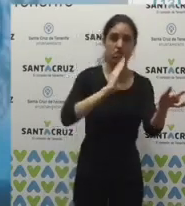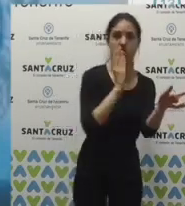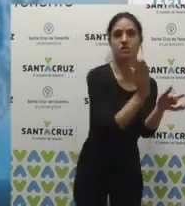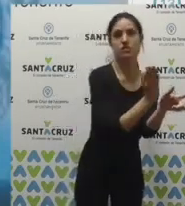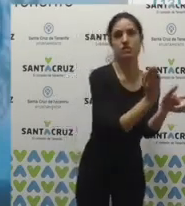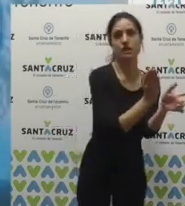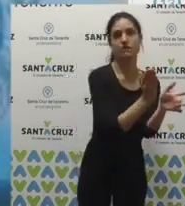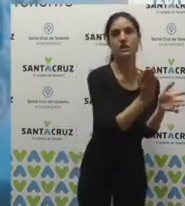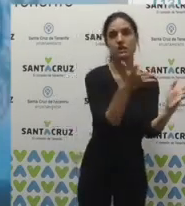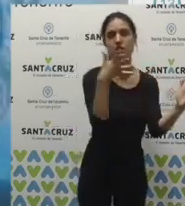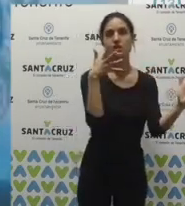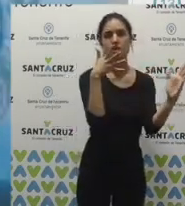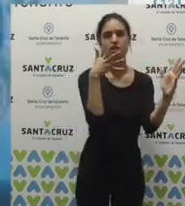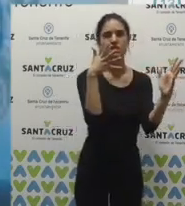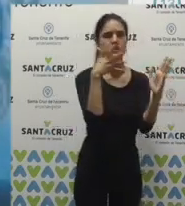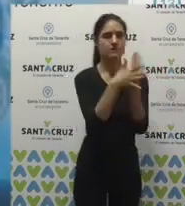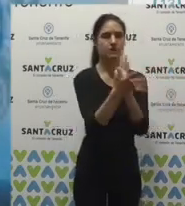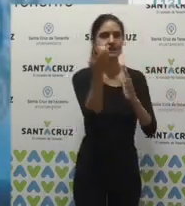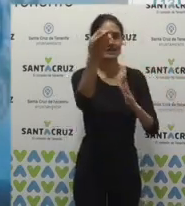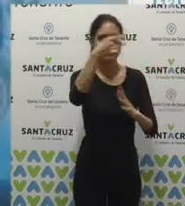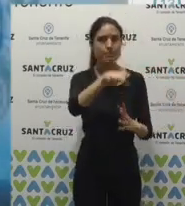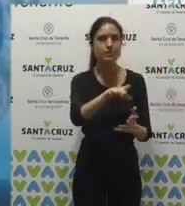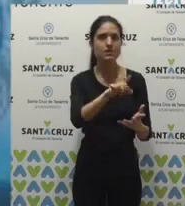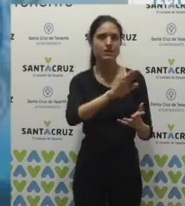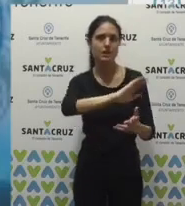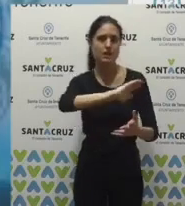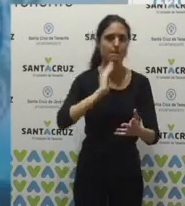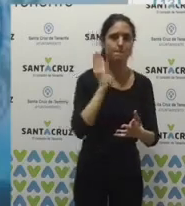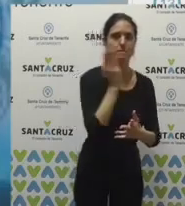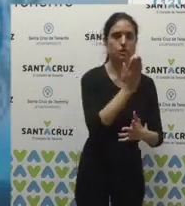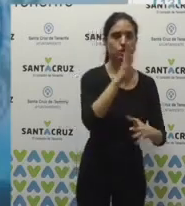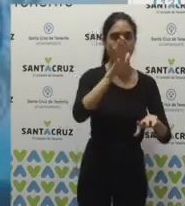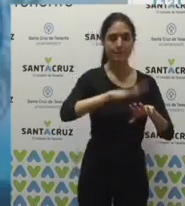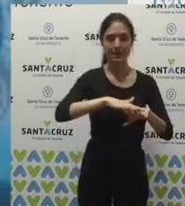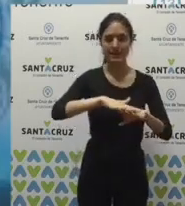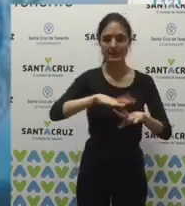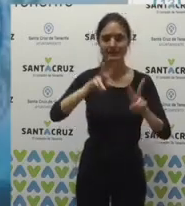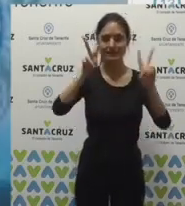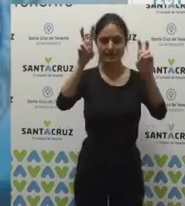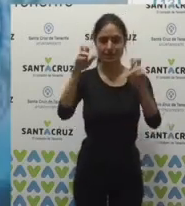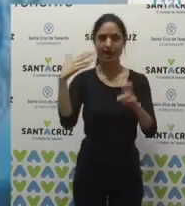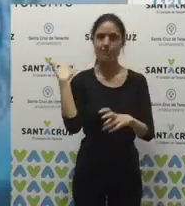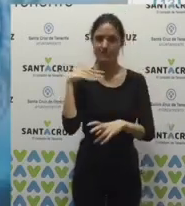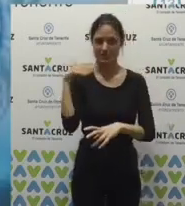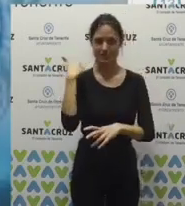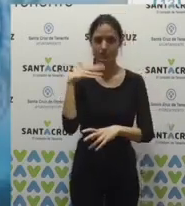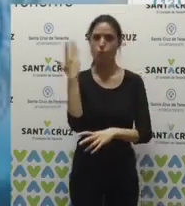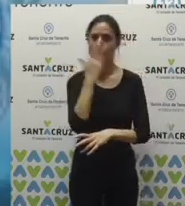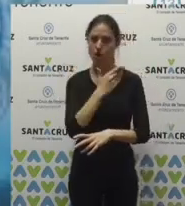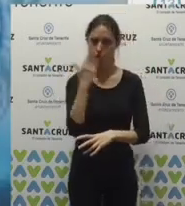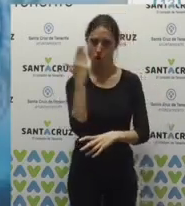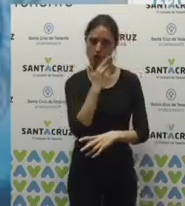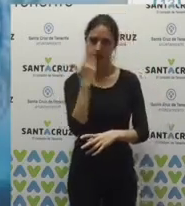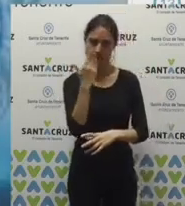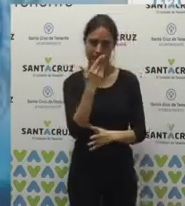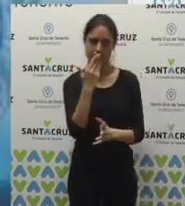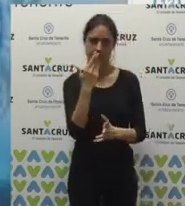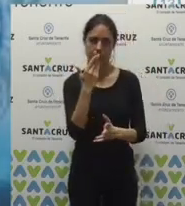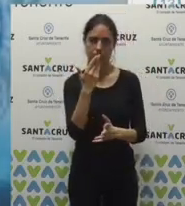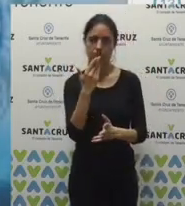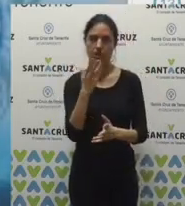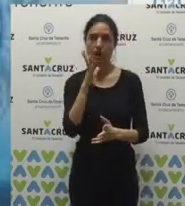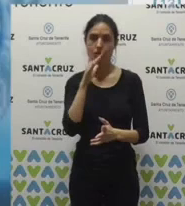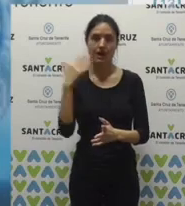también un nuevo impuesto a la hora de determinar el céntimo escolar porque está pasado a entenderse esta manera una